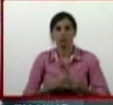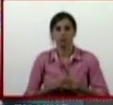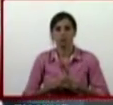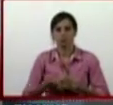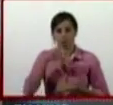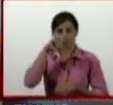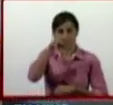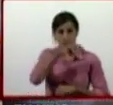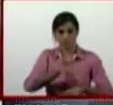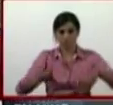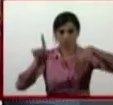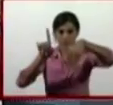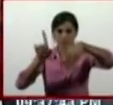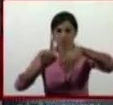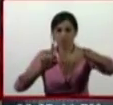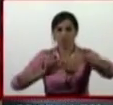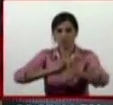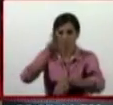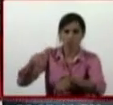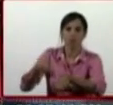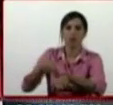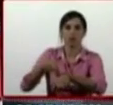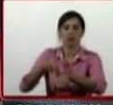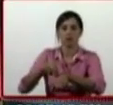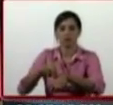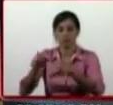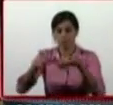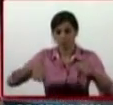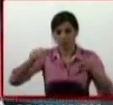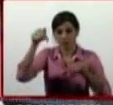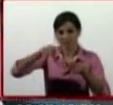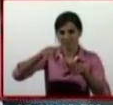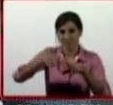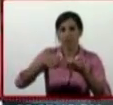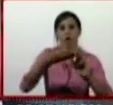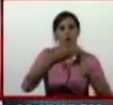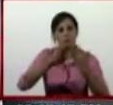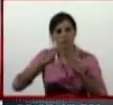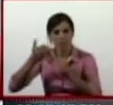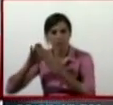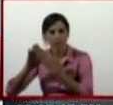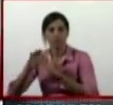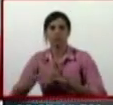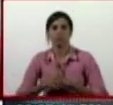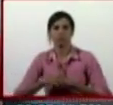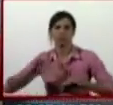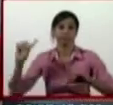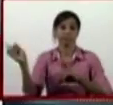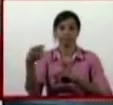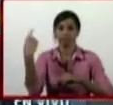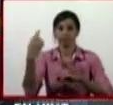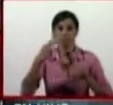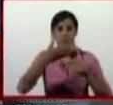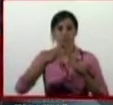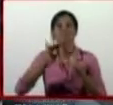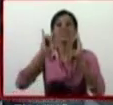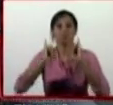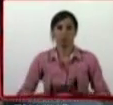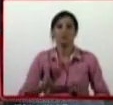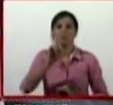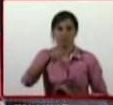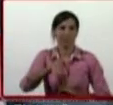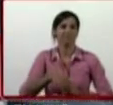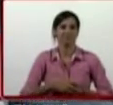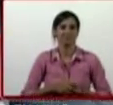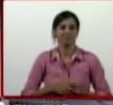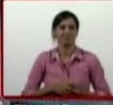regional, nacional, local, comunitaria, colectiva y hasta individual. Uno